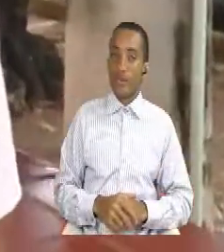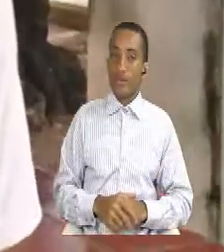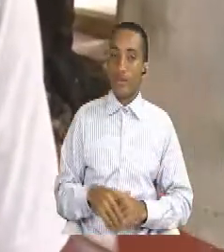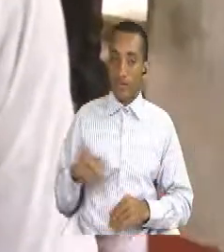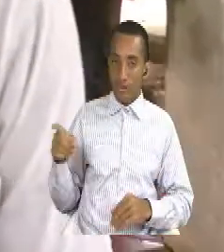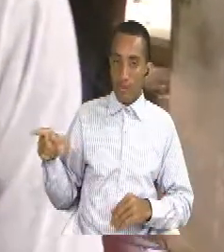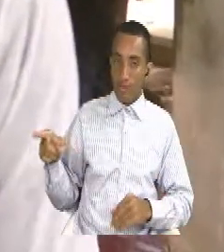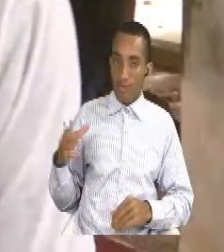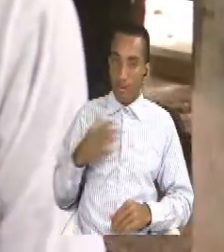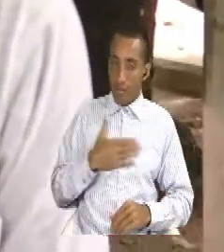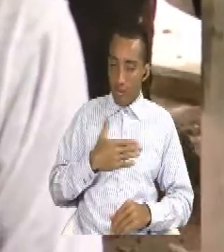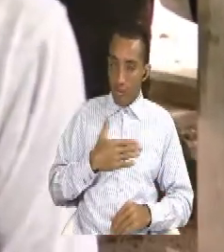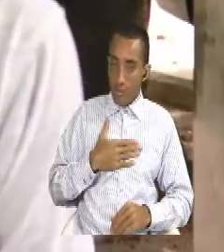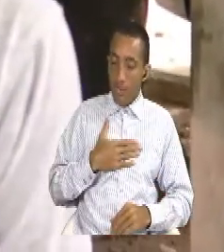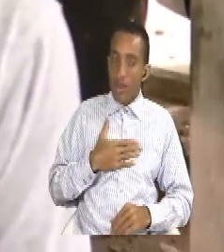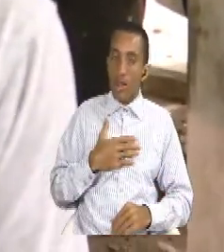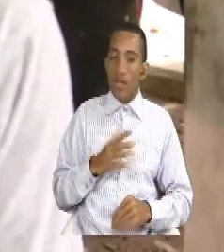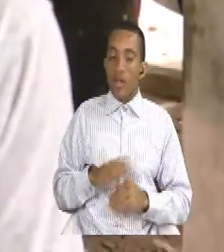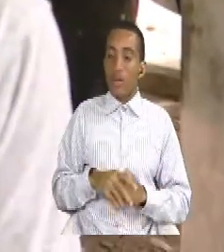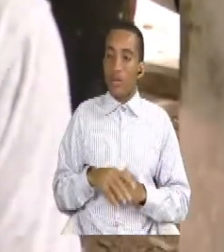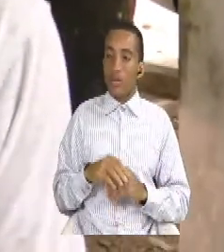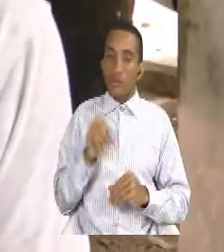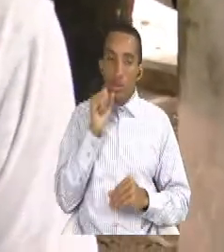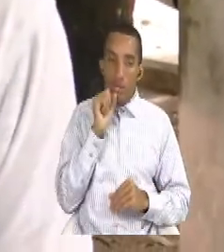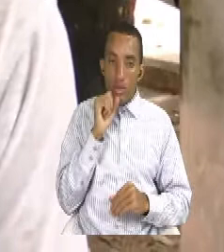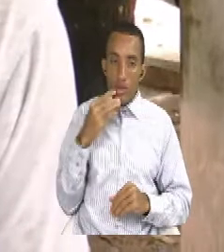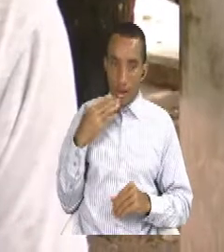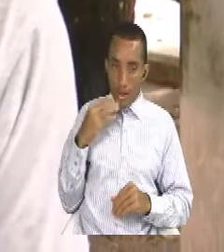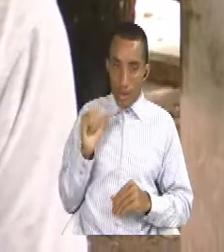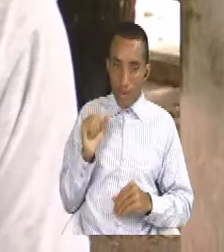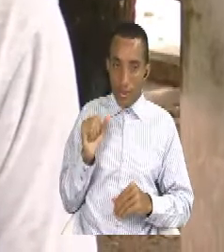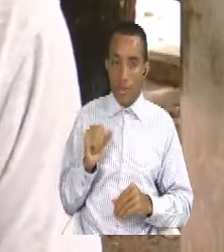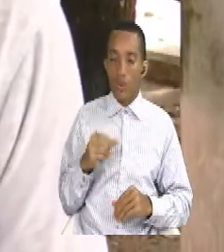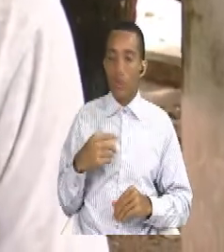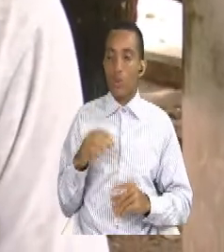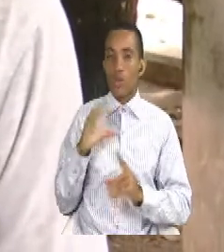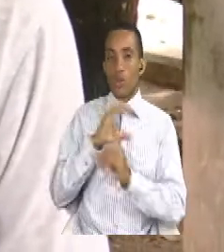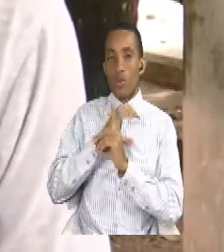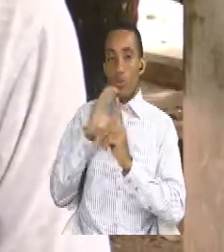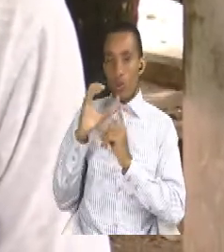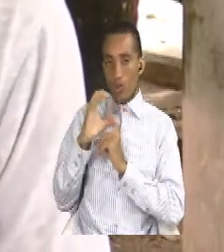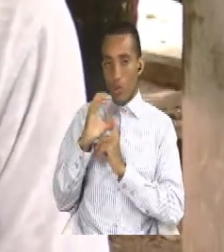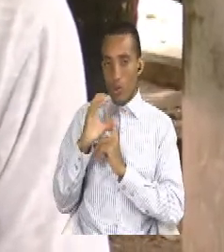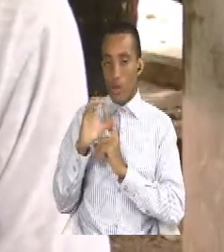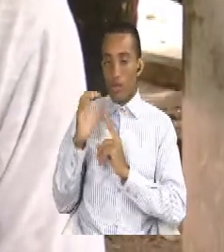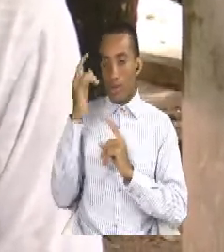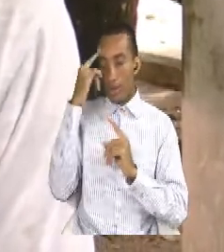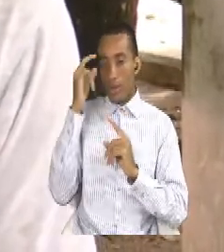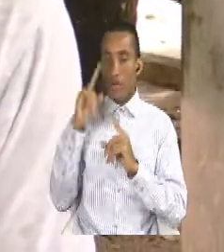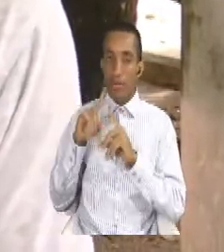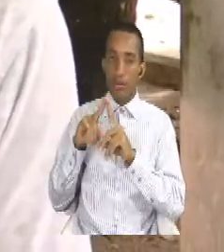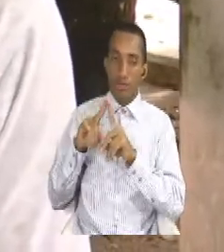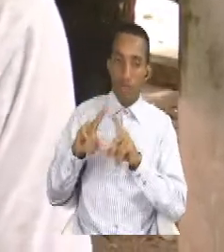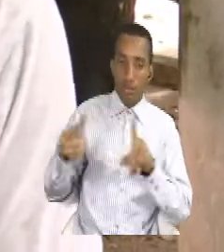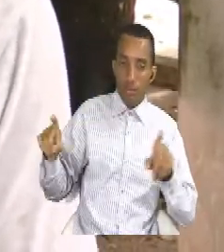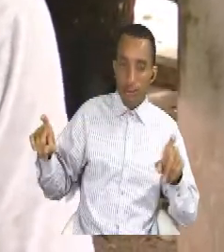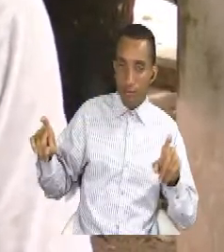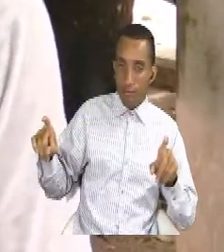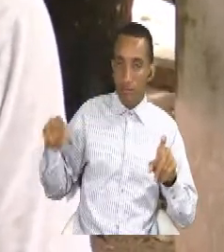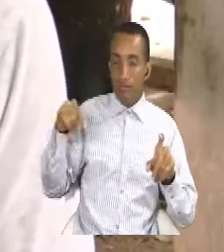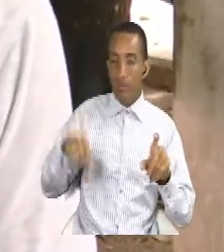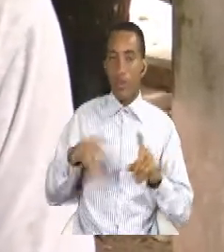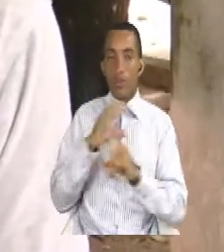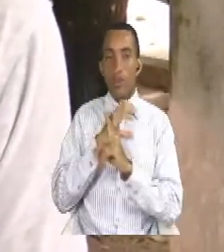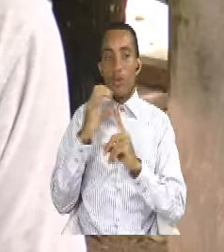Para mí la mujer barranqueña representa un cúmulo de cultura por la diversidad de culturas que hay en Barranca. El caso